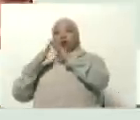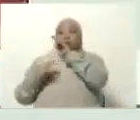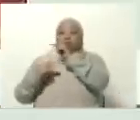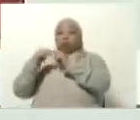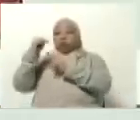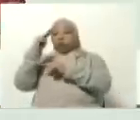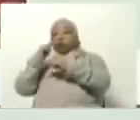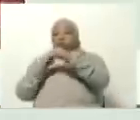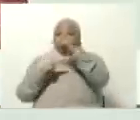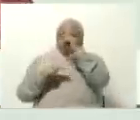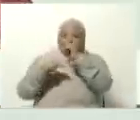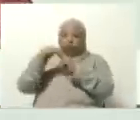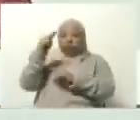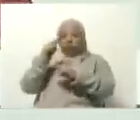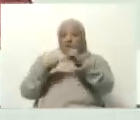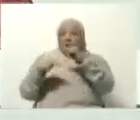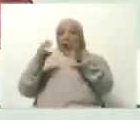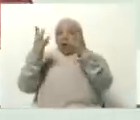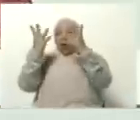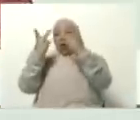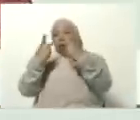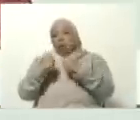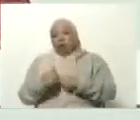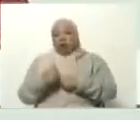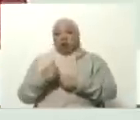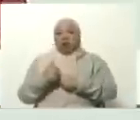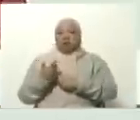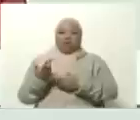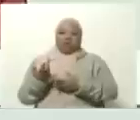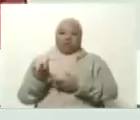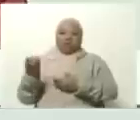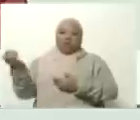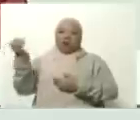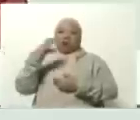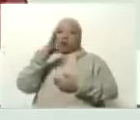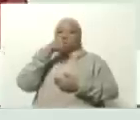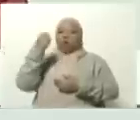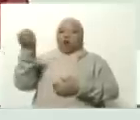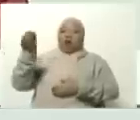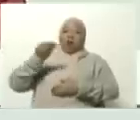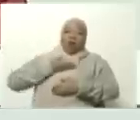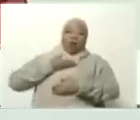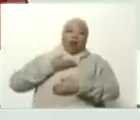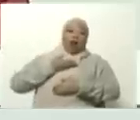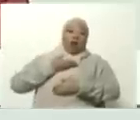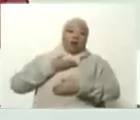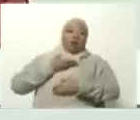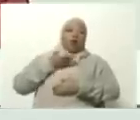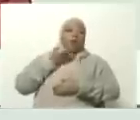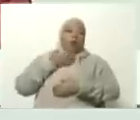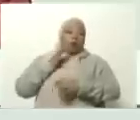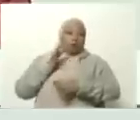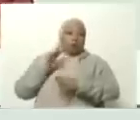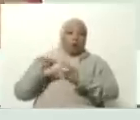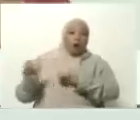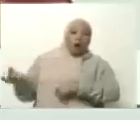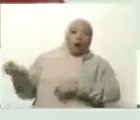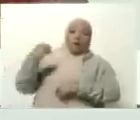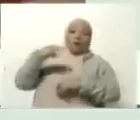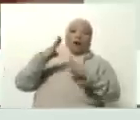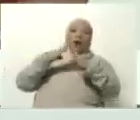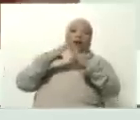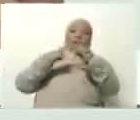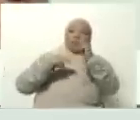atendido una buena cantidad. Pero ¿cuántos se hubiesen podido atender si no estuvieran las sanciones? Si no estuviesen las persecuciones. Entonces